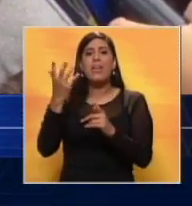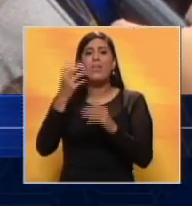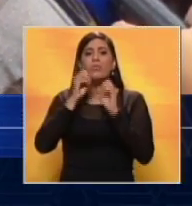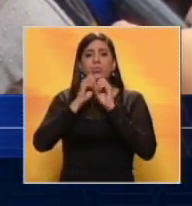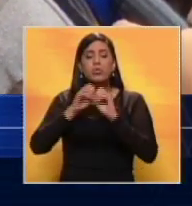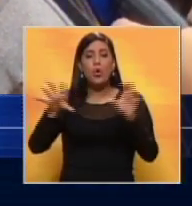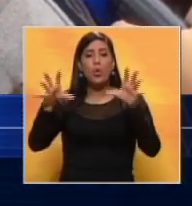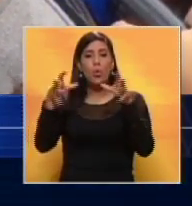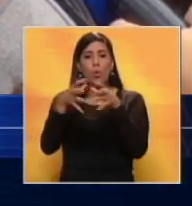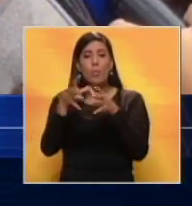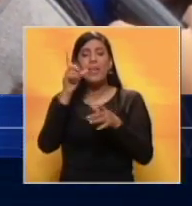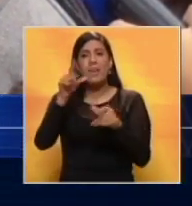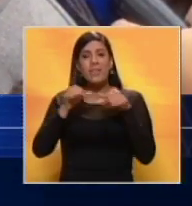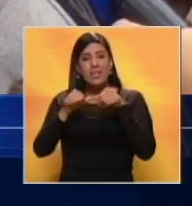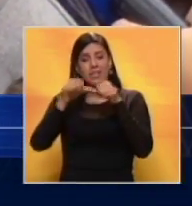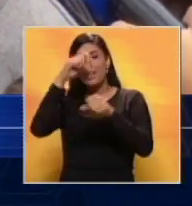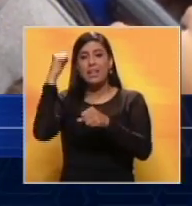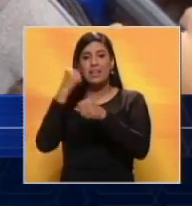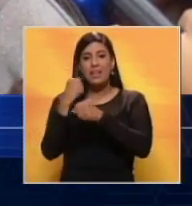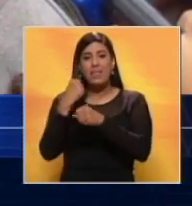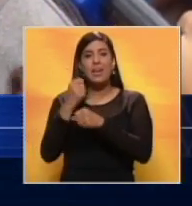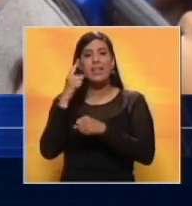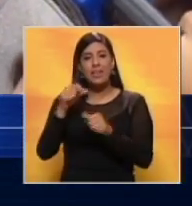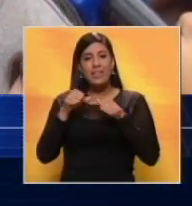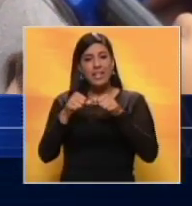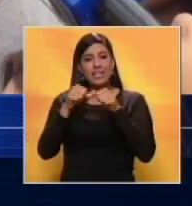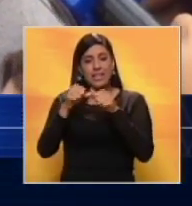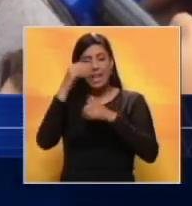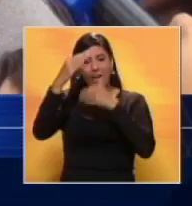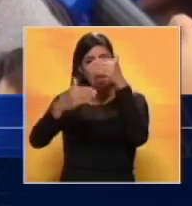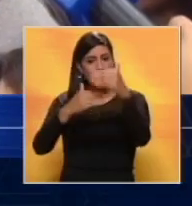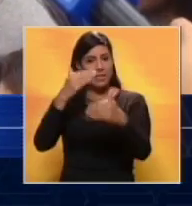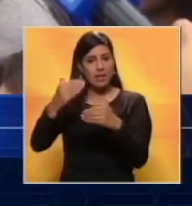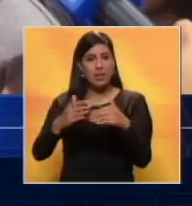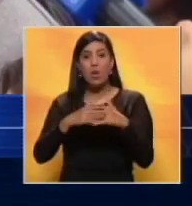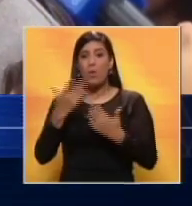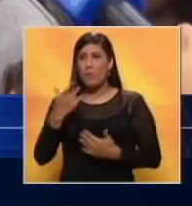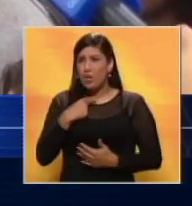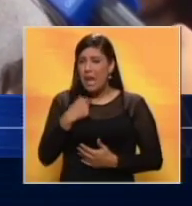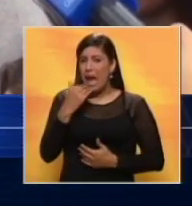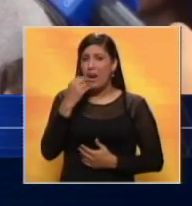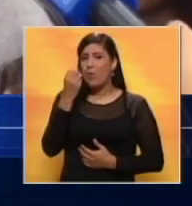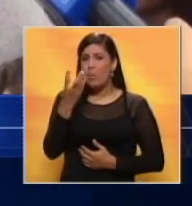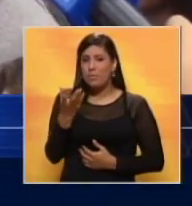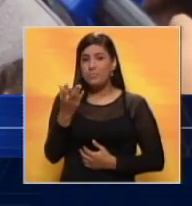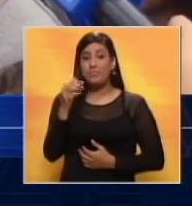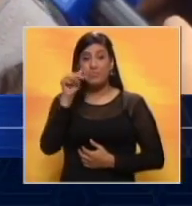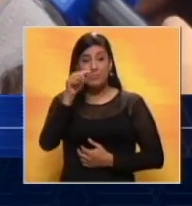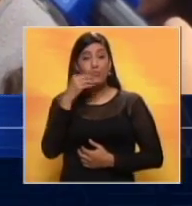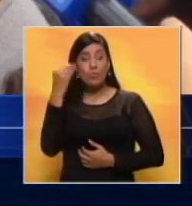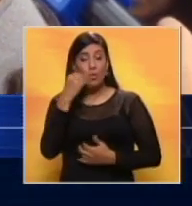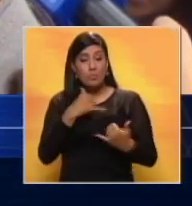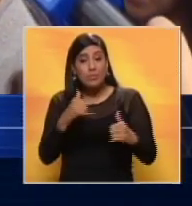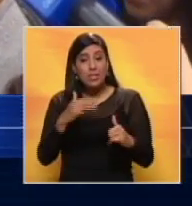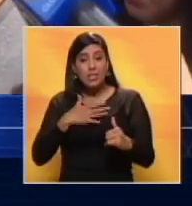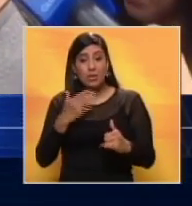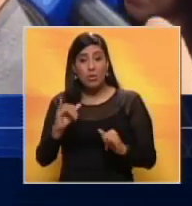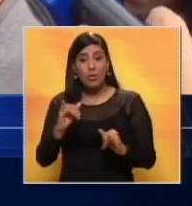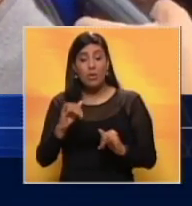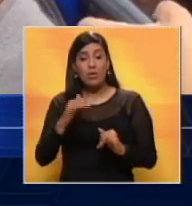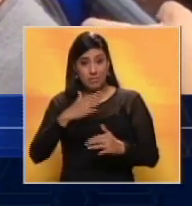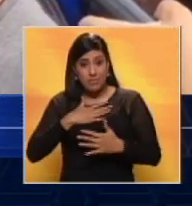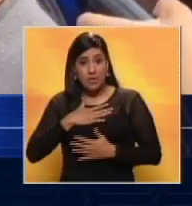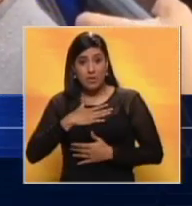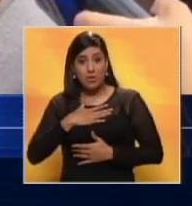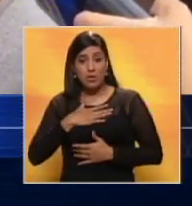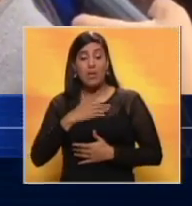a todo el equipo que tienen que continuar el trabajo, que tienen que seguir adelante. Porque déjenme decirle una cosa, ese muchacho, ese joven, mi